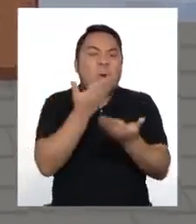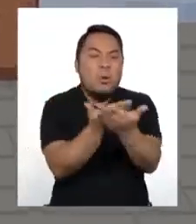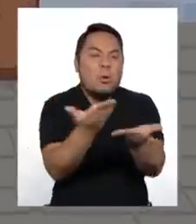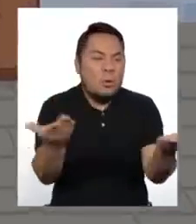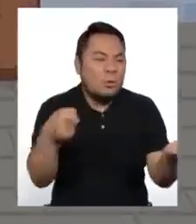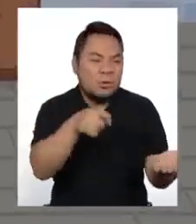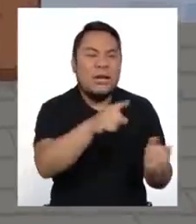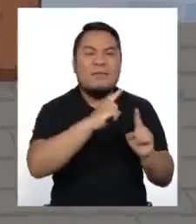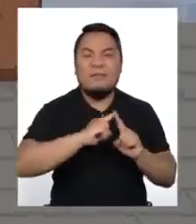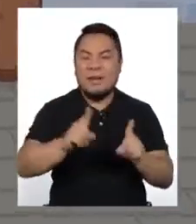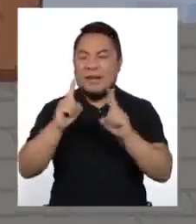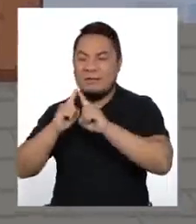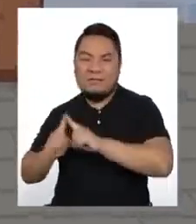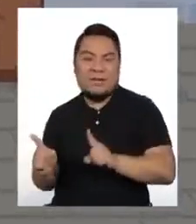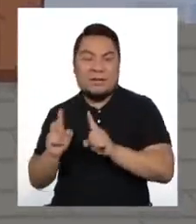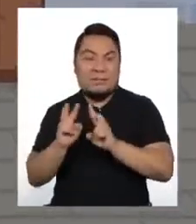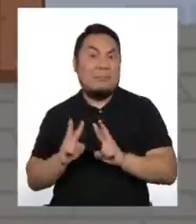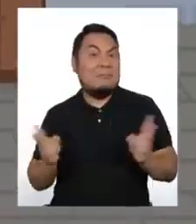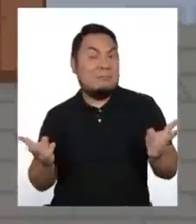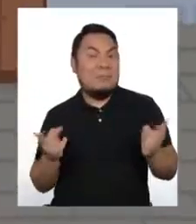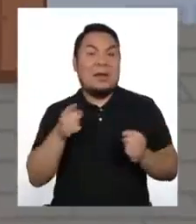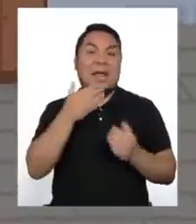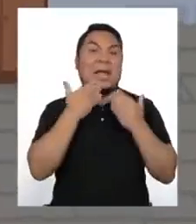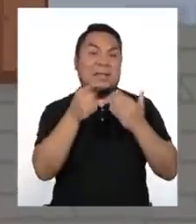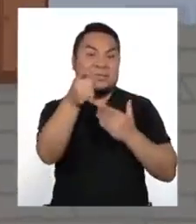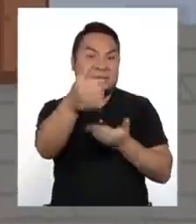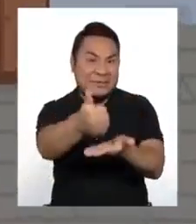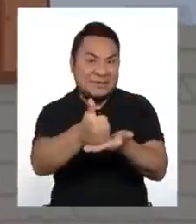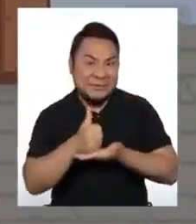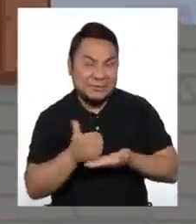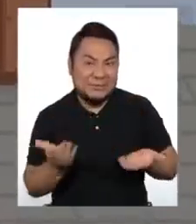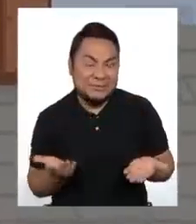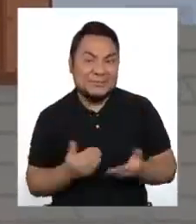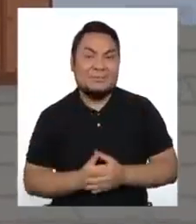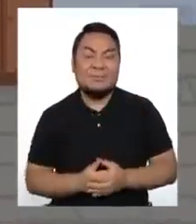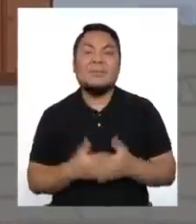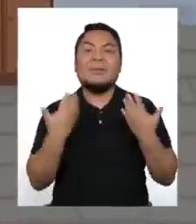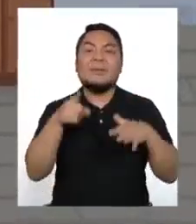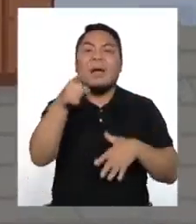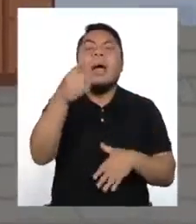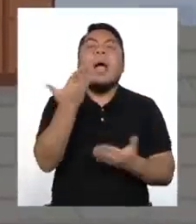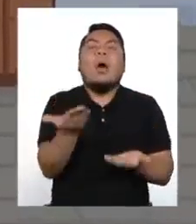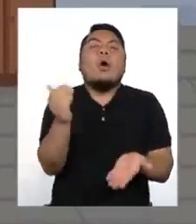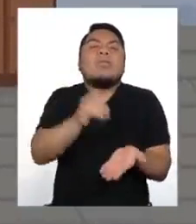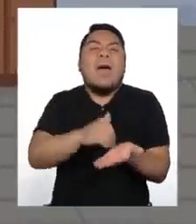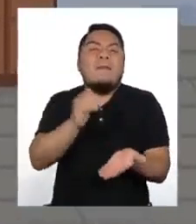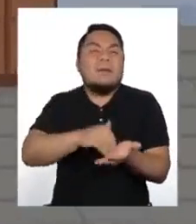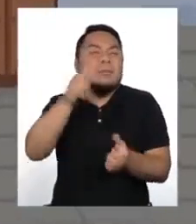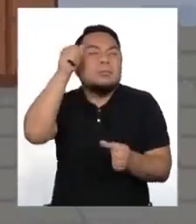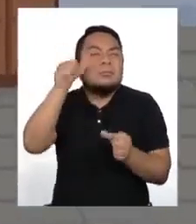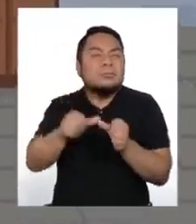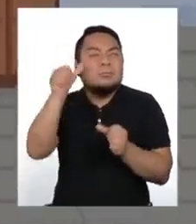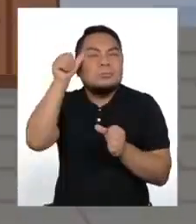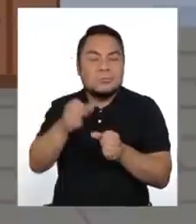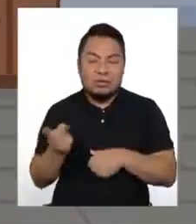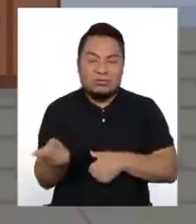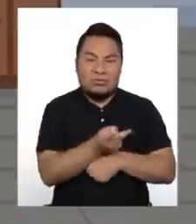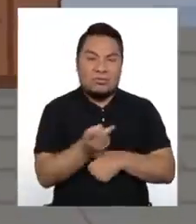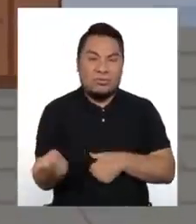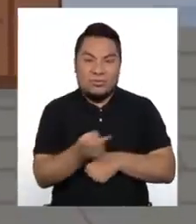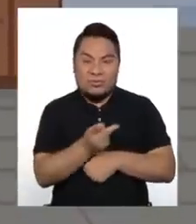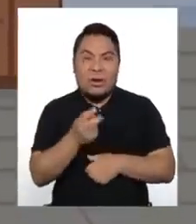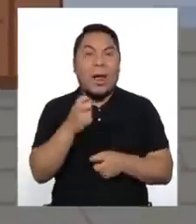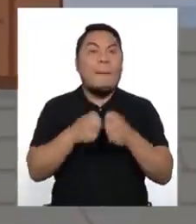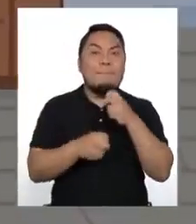tienen diferente valor gracias a ustedes. Repasemos lo que hicieron Andrea y Tomás en cada uno de